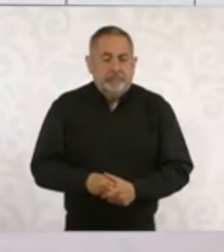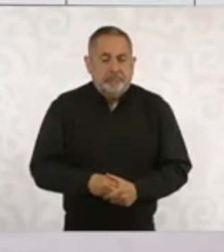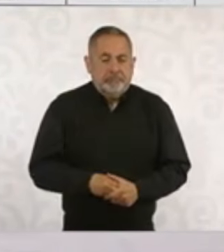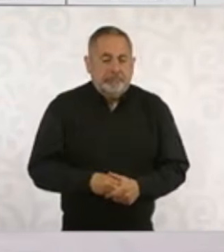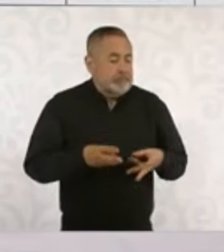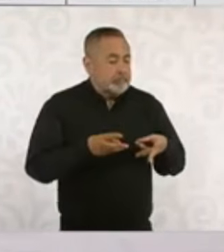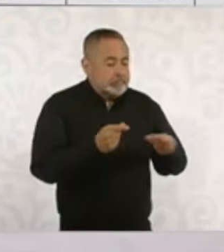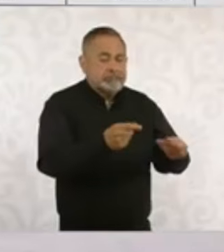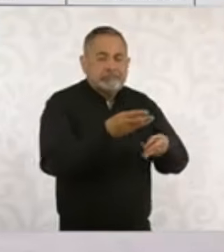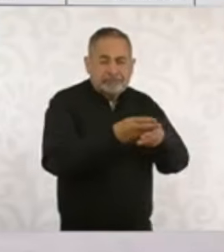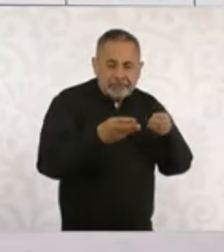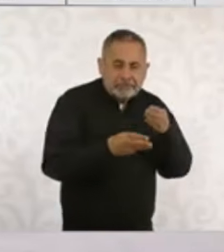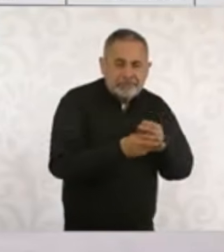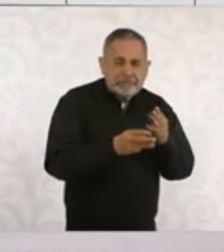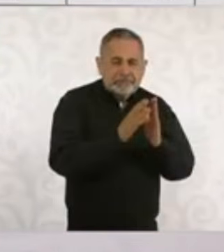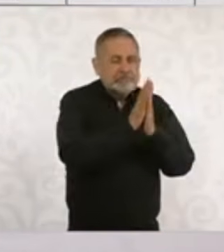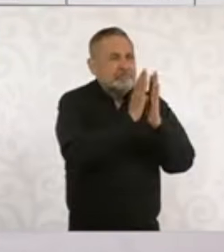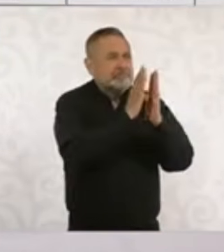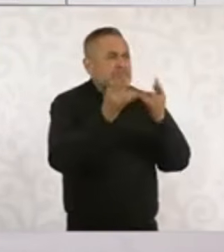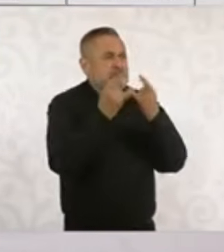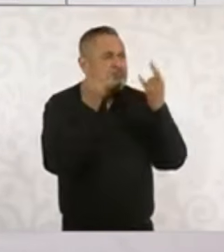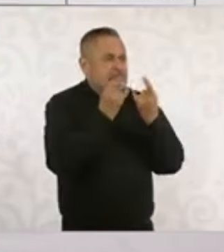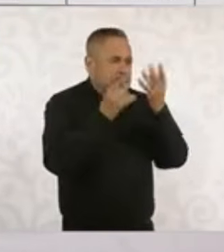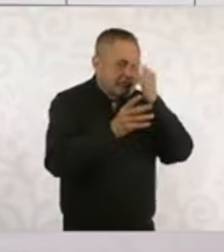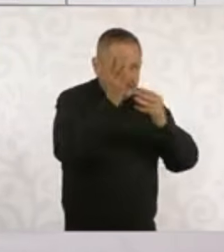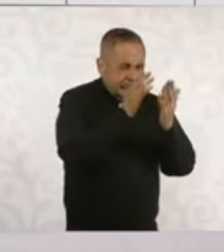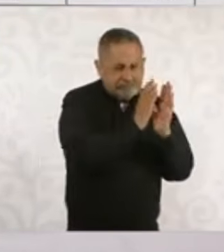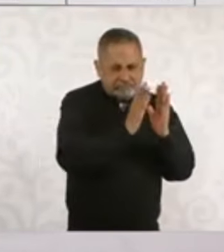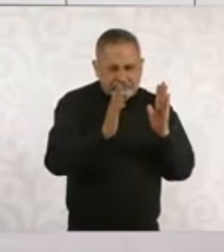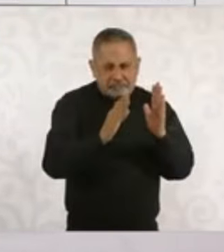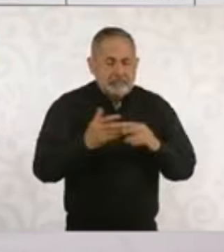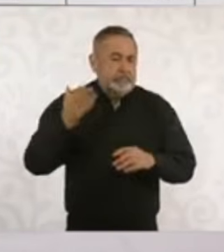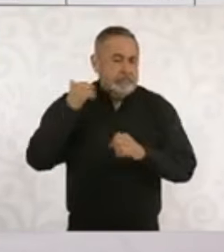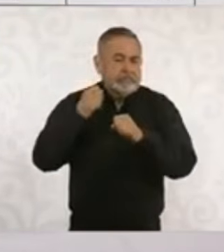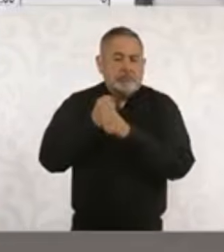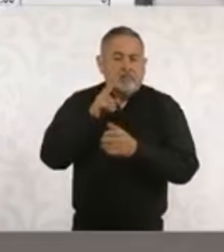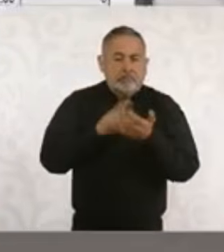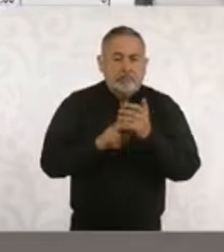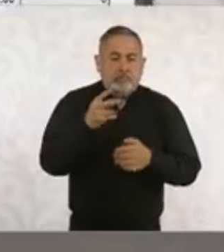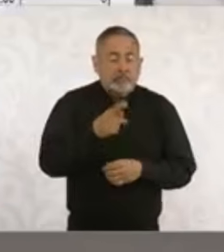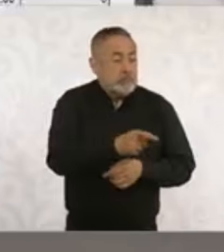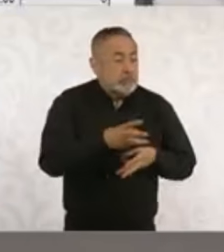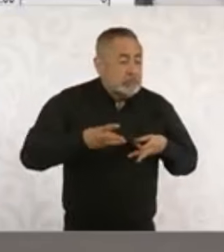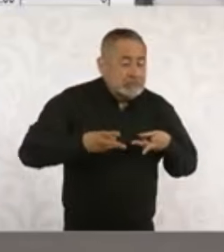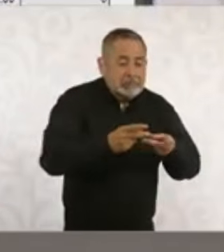Gastos en material bibliohemerográfico. En el 2024 gastaron